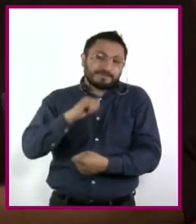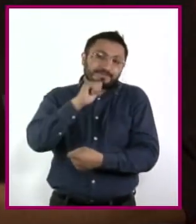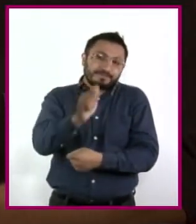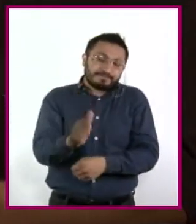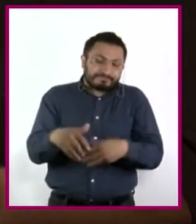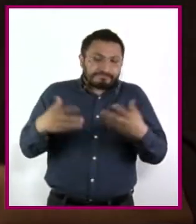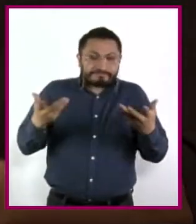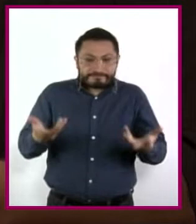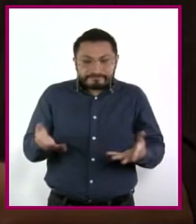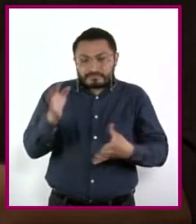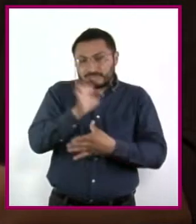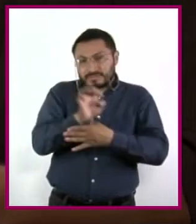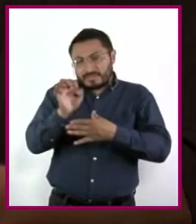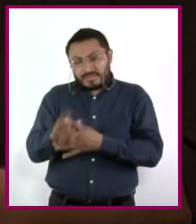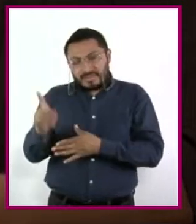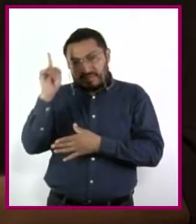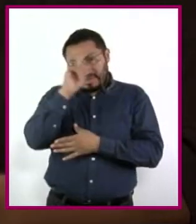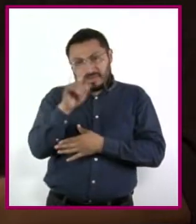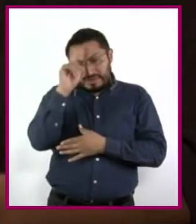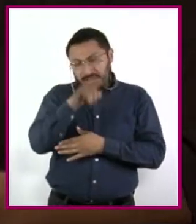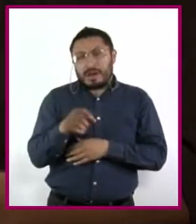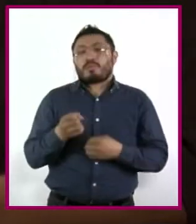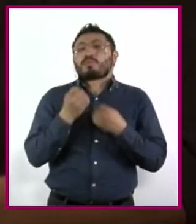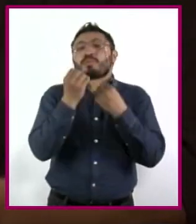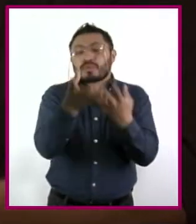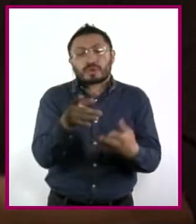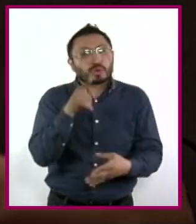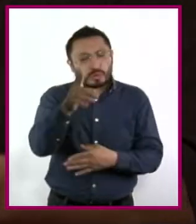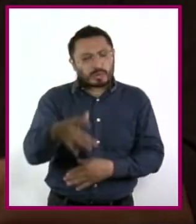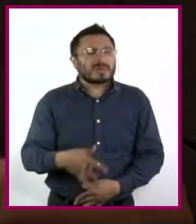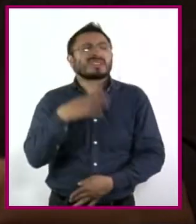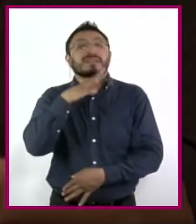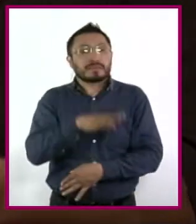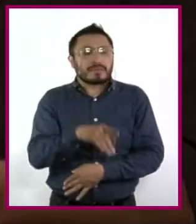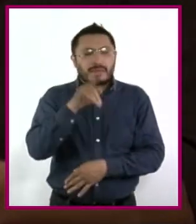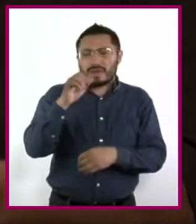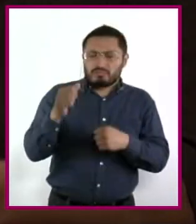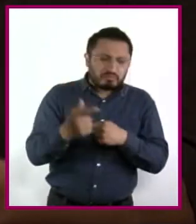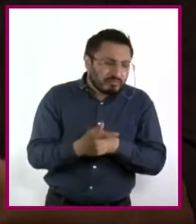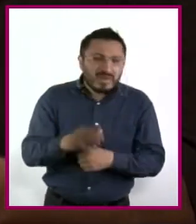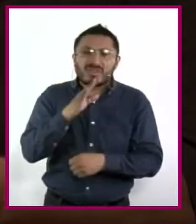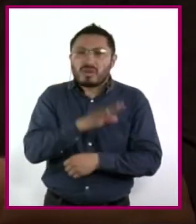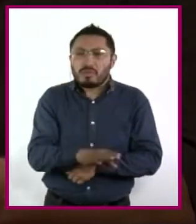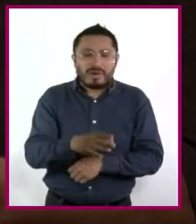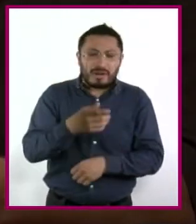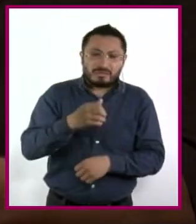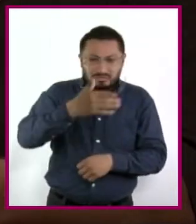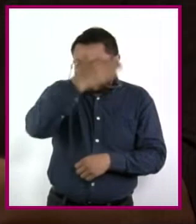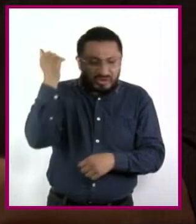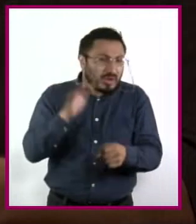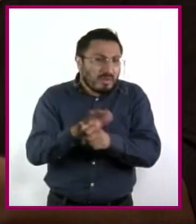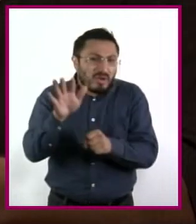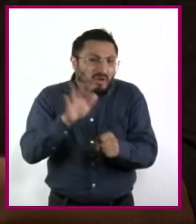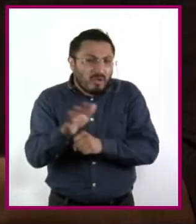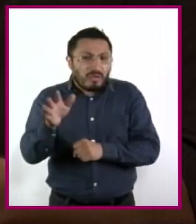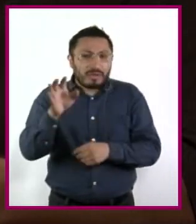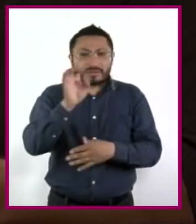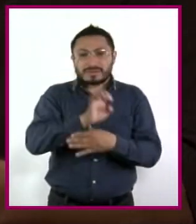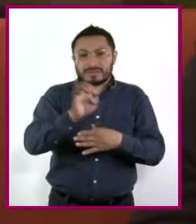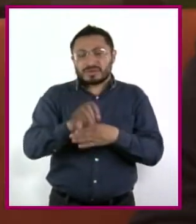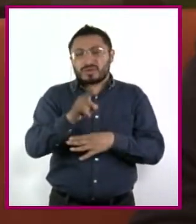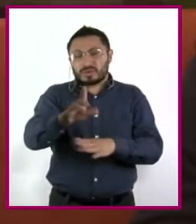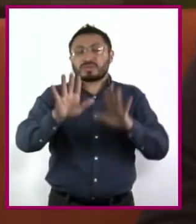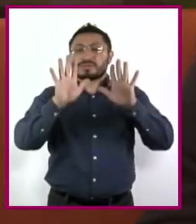que te aconsejamos que la próxima vez que te encuentres mal, sientas que algo te molesta pero no sabes qué es, para durante 2